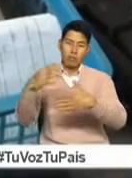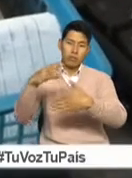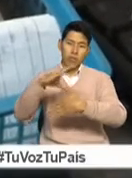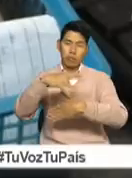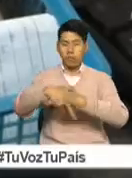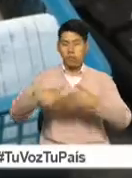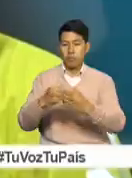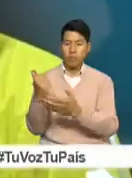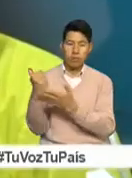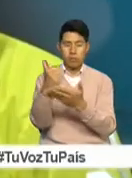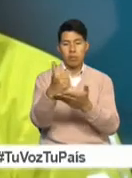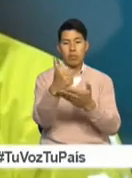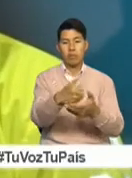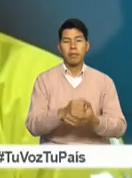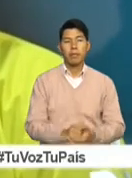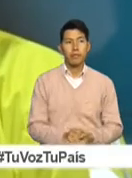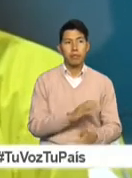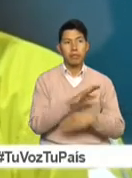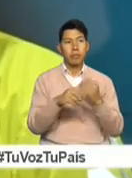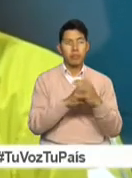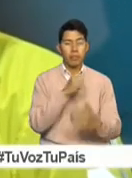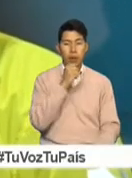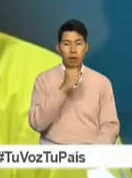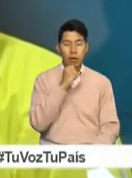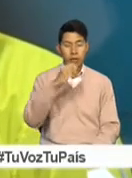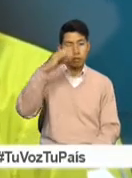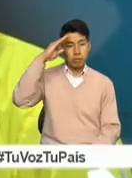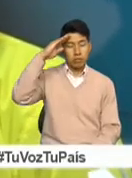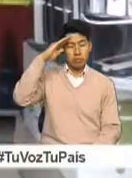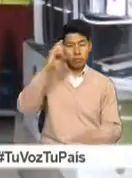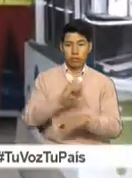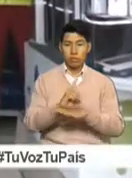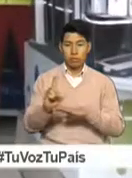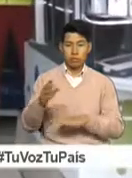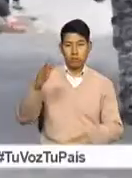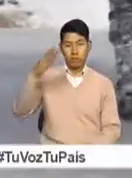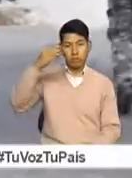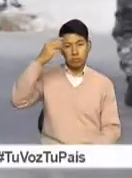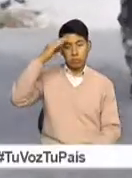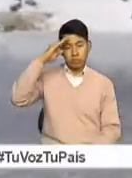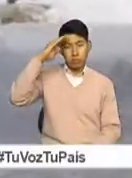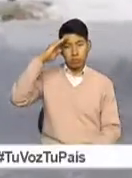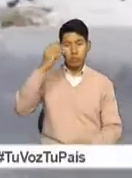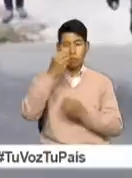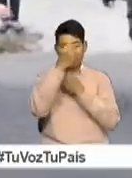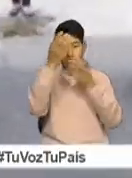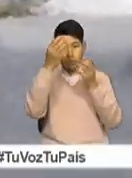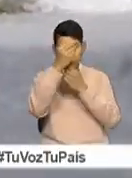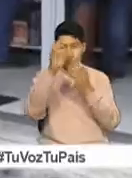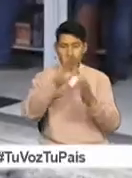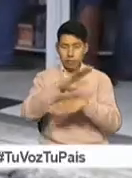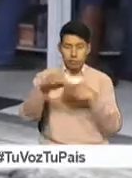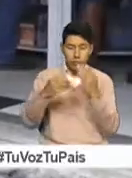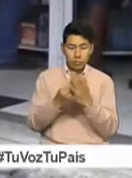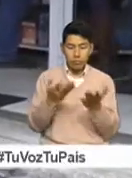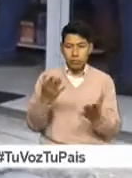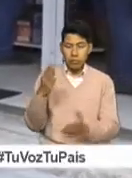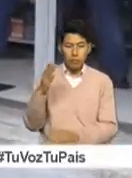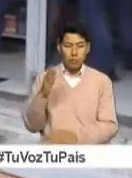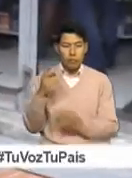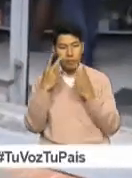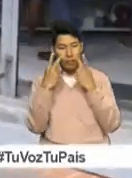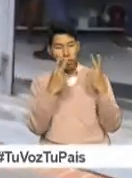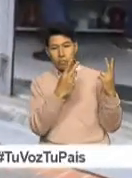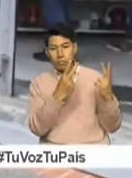mediante una rueda de prensa el director nacional de la policía judicial nelson ortega informó sobre los resultados del operativo fortaleza